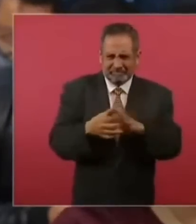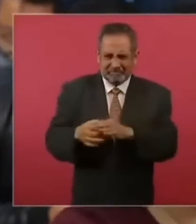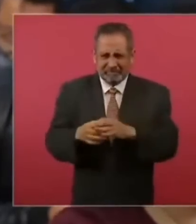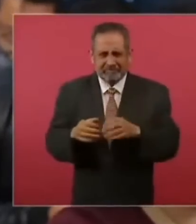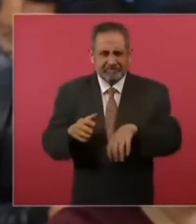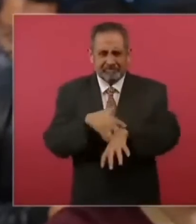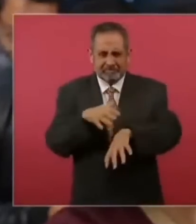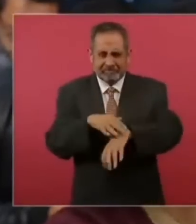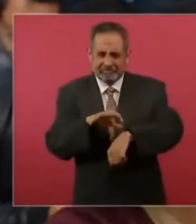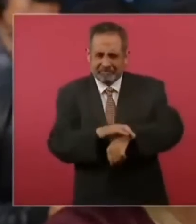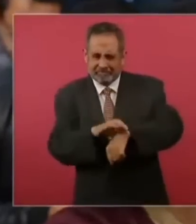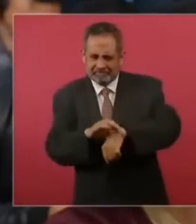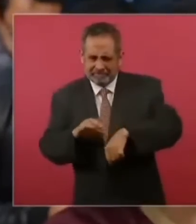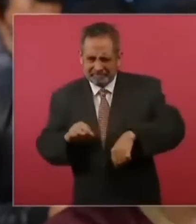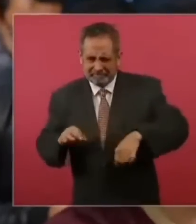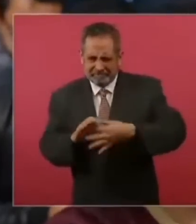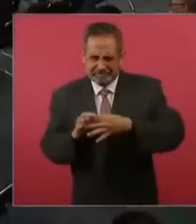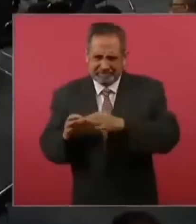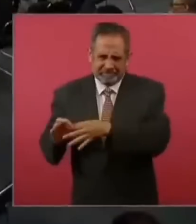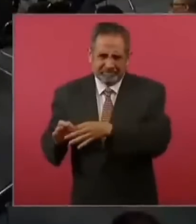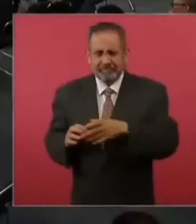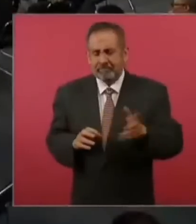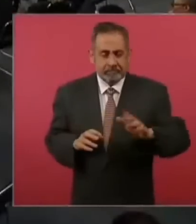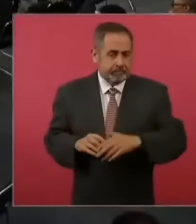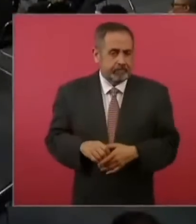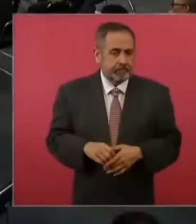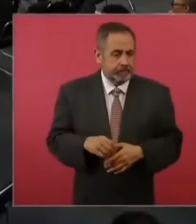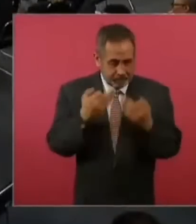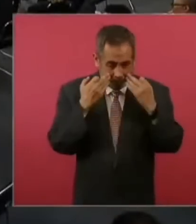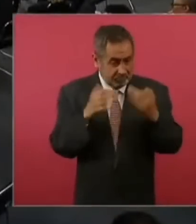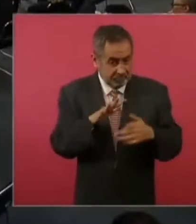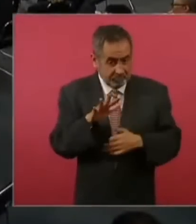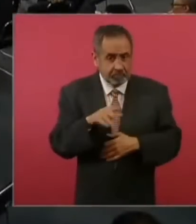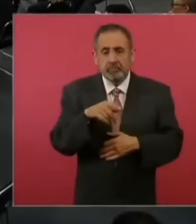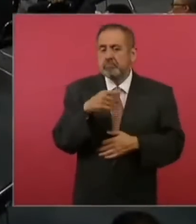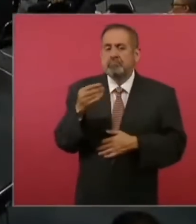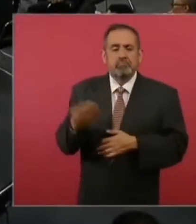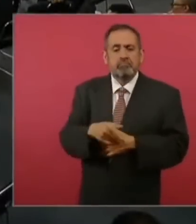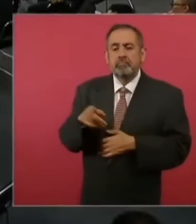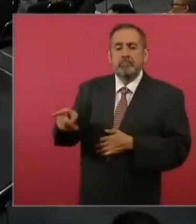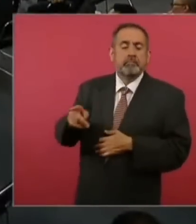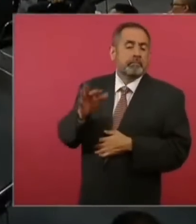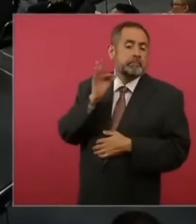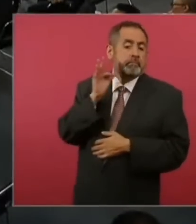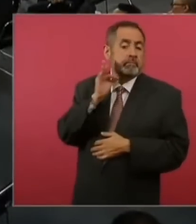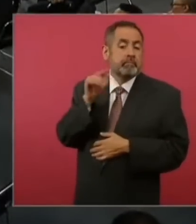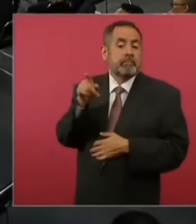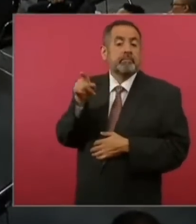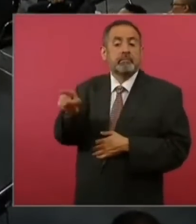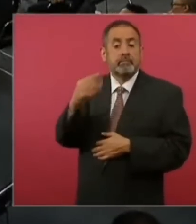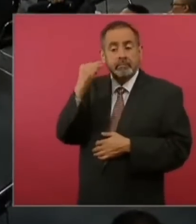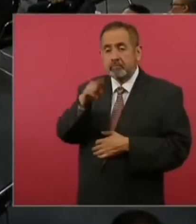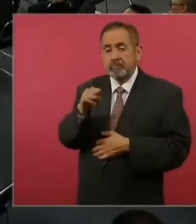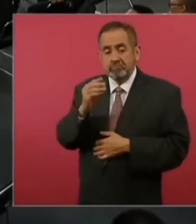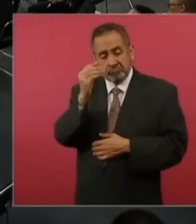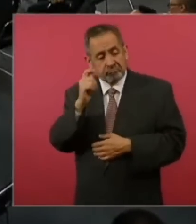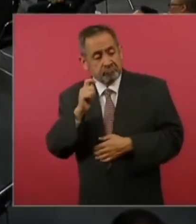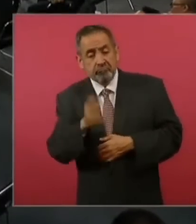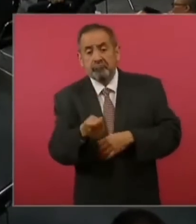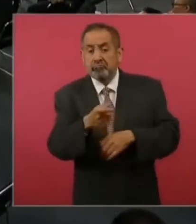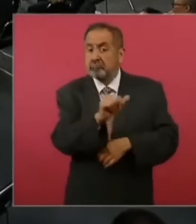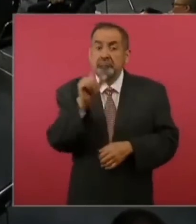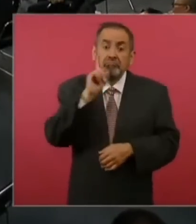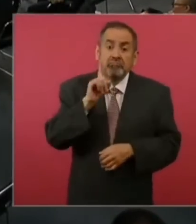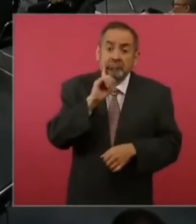pies y manos. Aún así, la Fiscalía General de Michoacán les fabricó el delito y les dieron 12 años